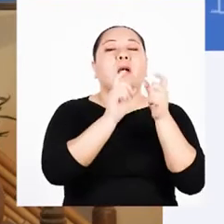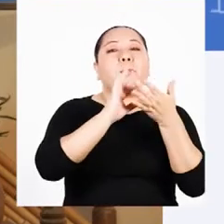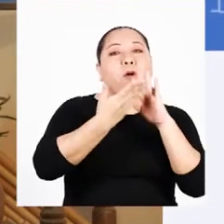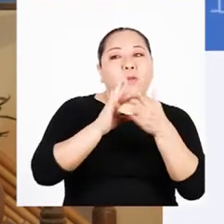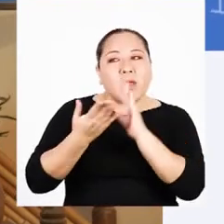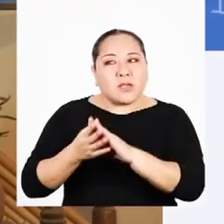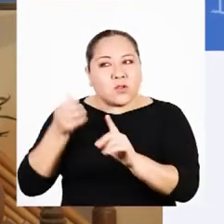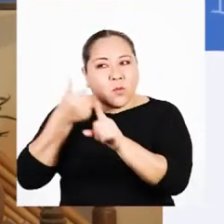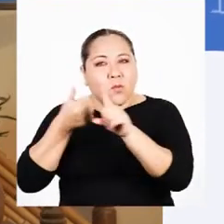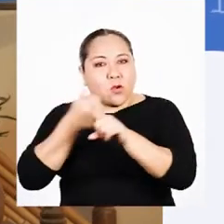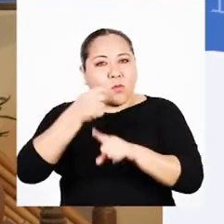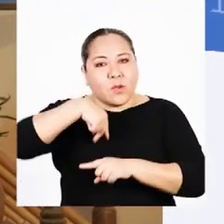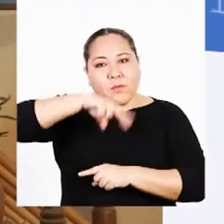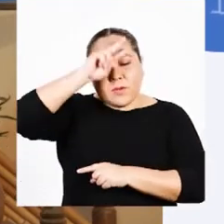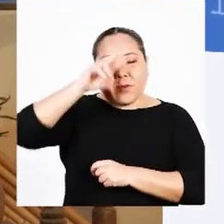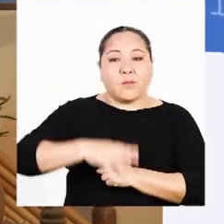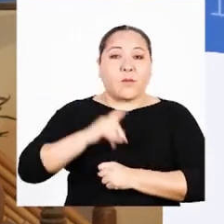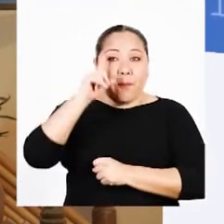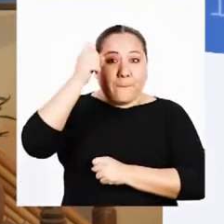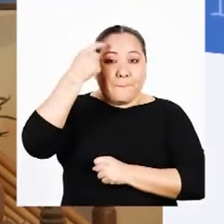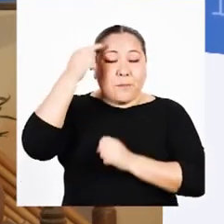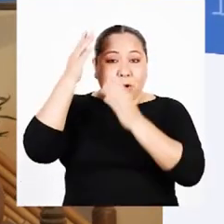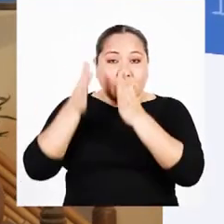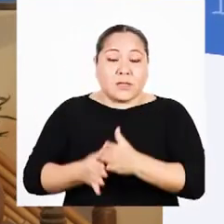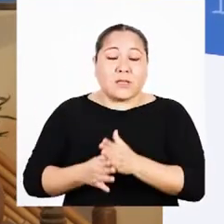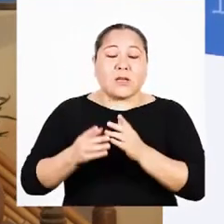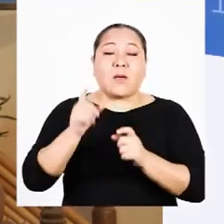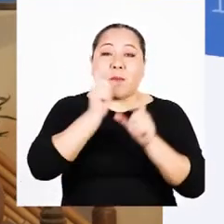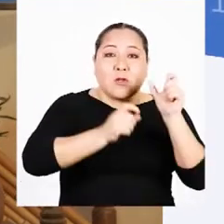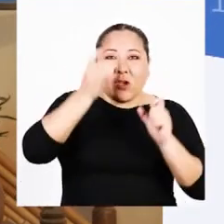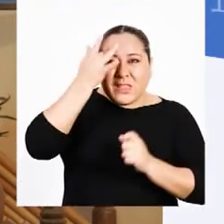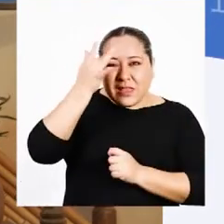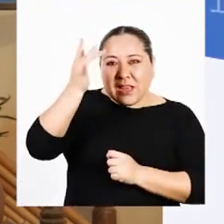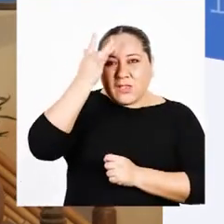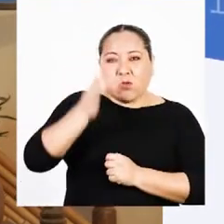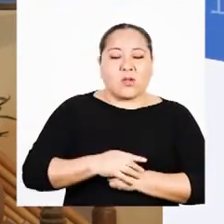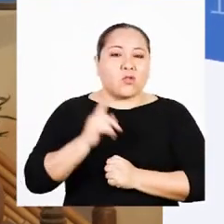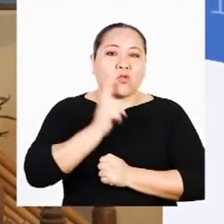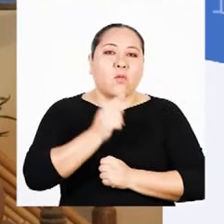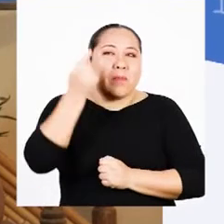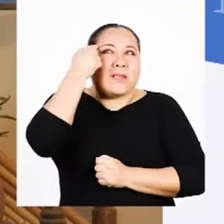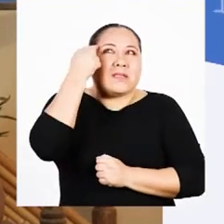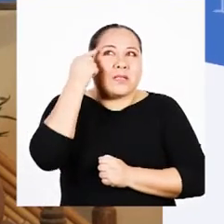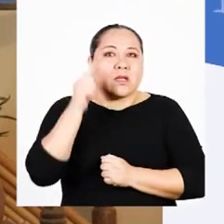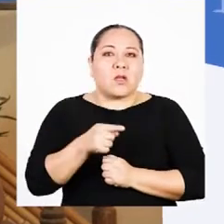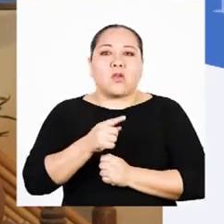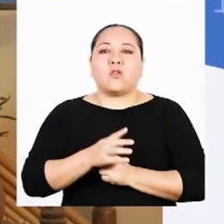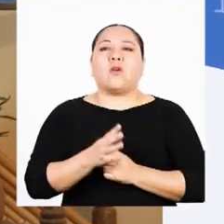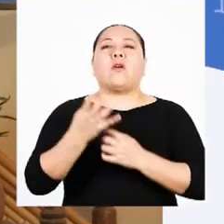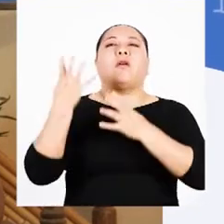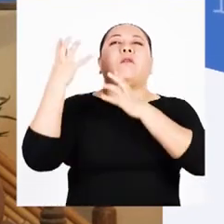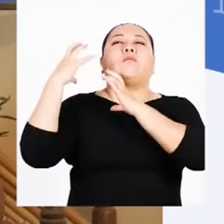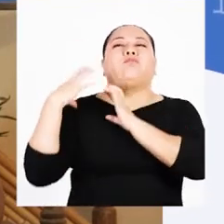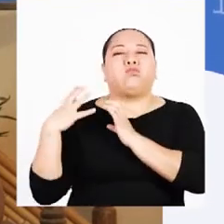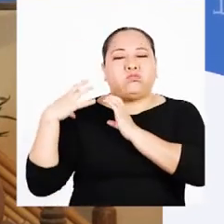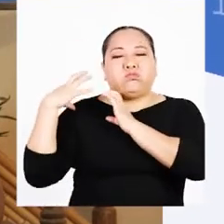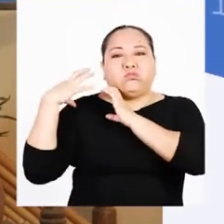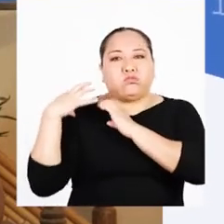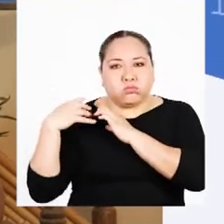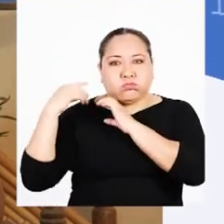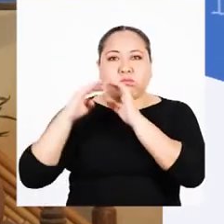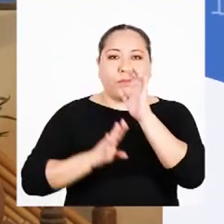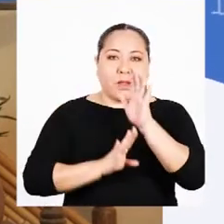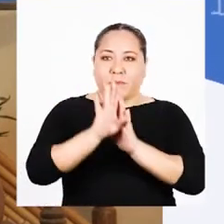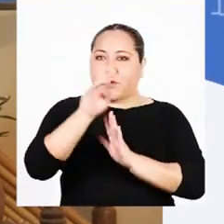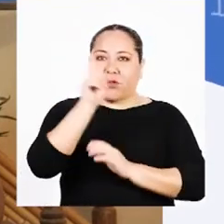la población originaria del Perú. Los políticos e intelectuales dejaron de considerarlos una carga